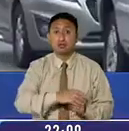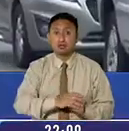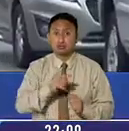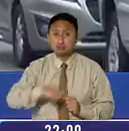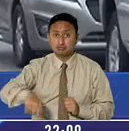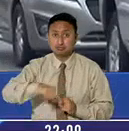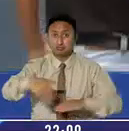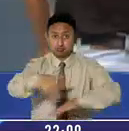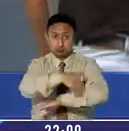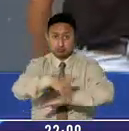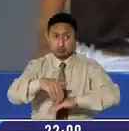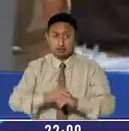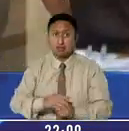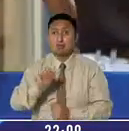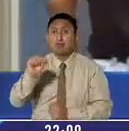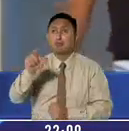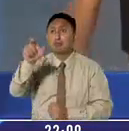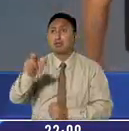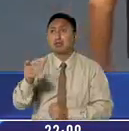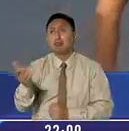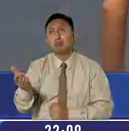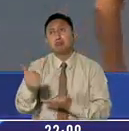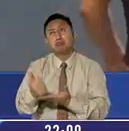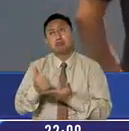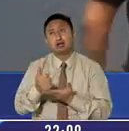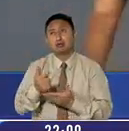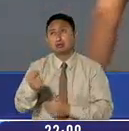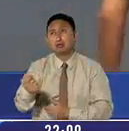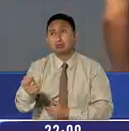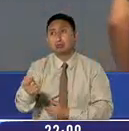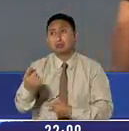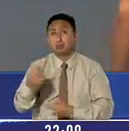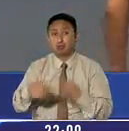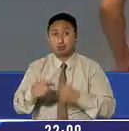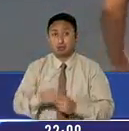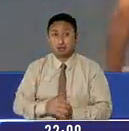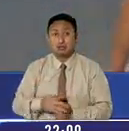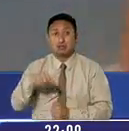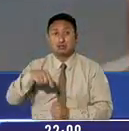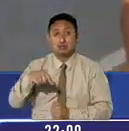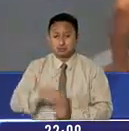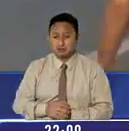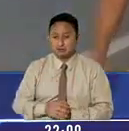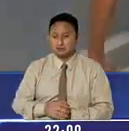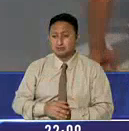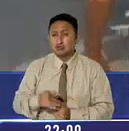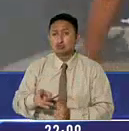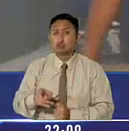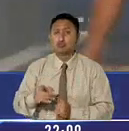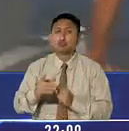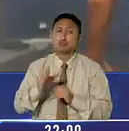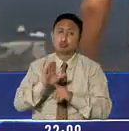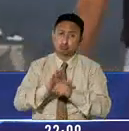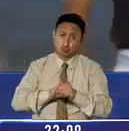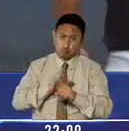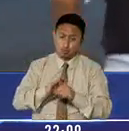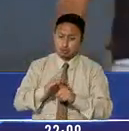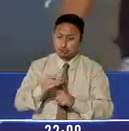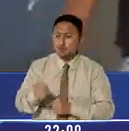se encargaban de tocar el corazón de personas de buena voluntad que entregaban su dinero creyendo que ayudaban a un